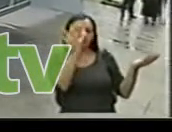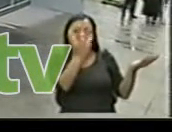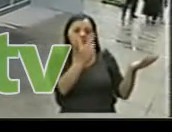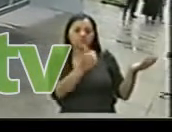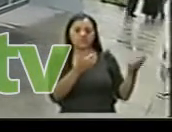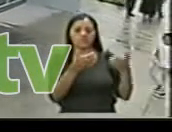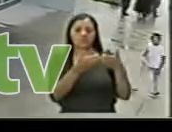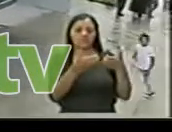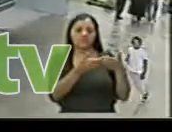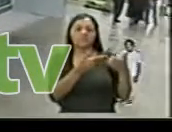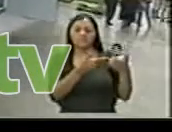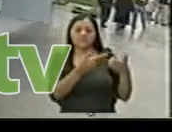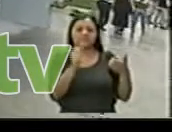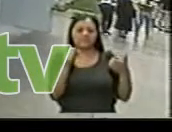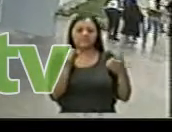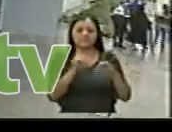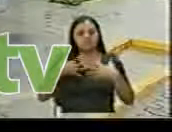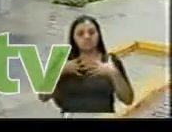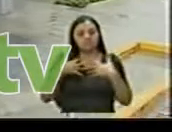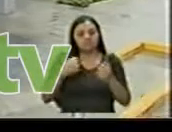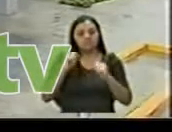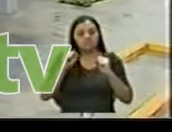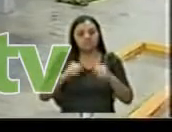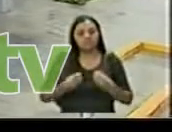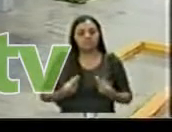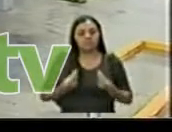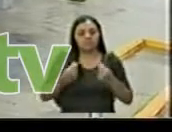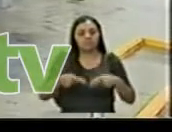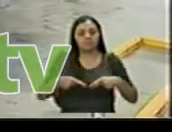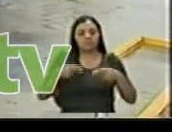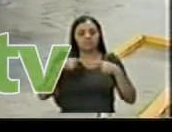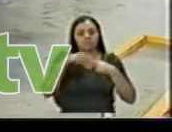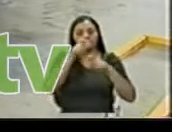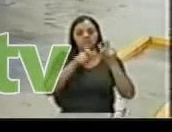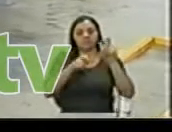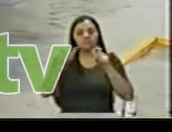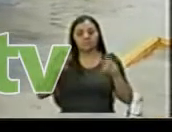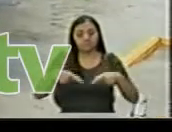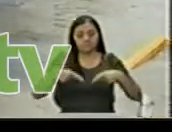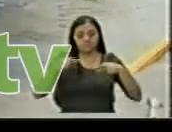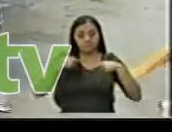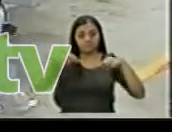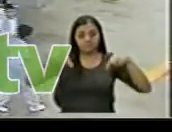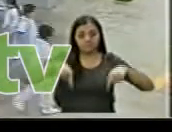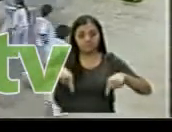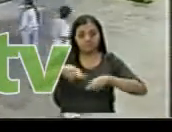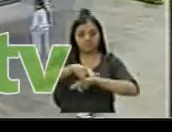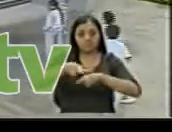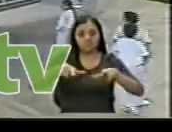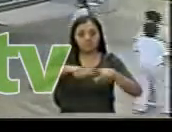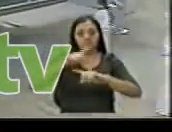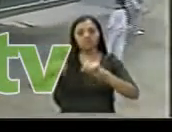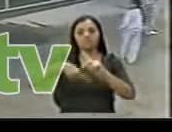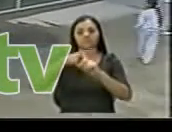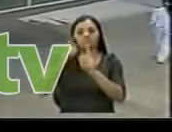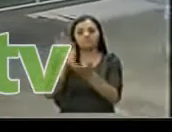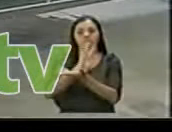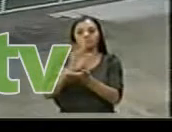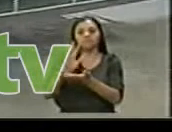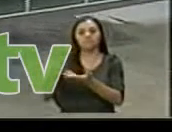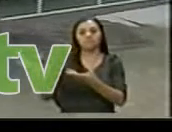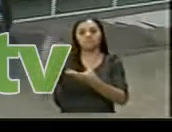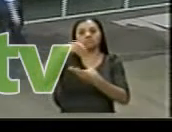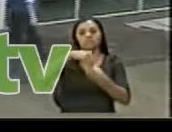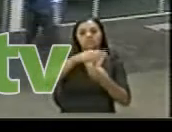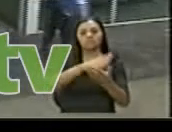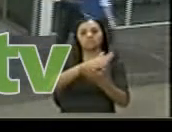punta es algo importantísimo para el país. El presidente de la República se refirió también al beneficio que se entrega a cerca de 10.000 pobladores al